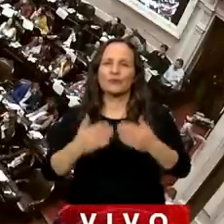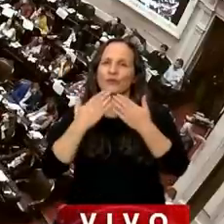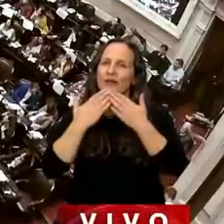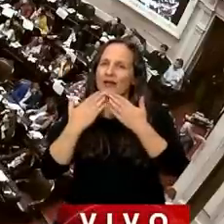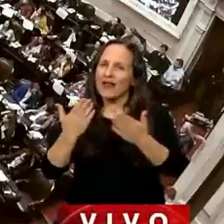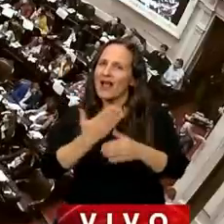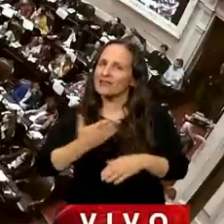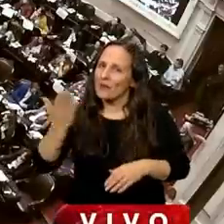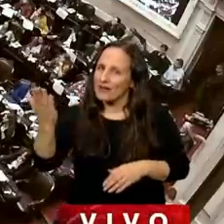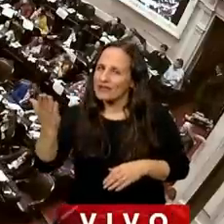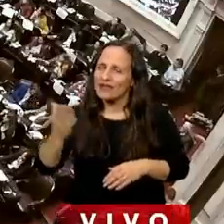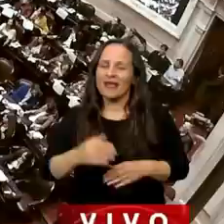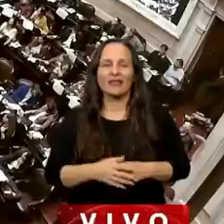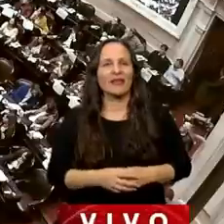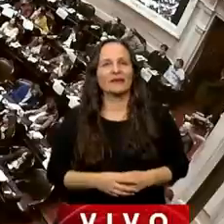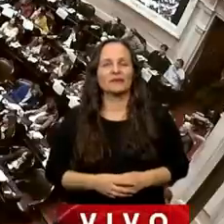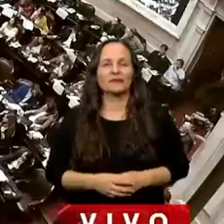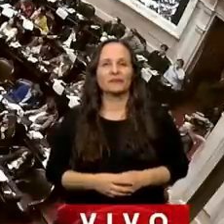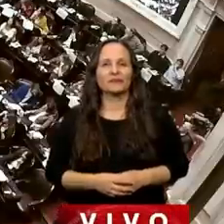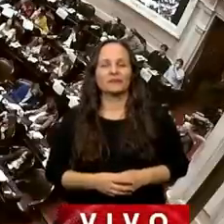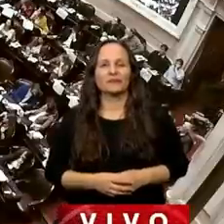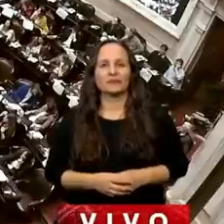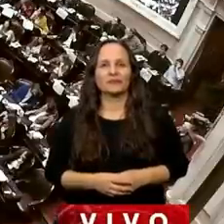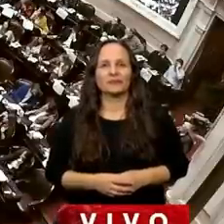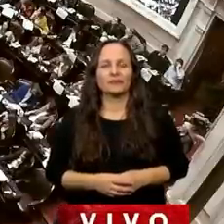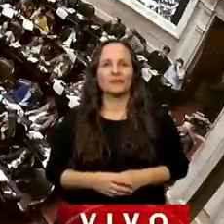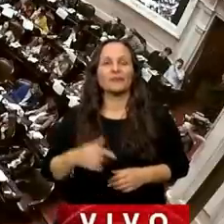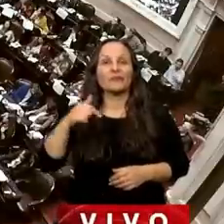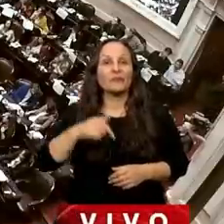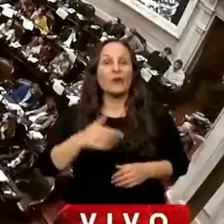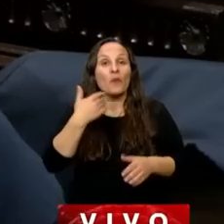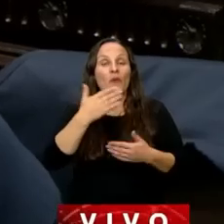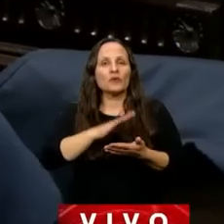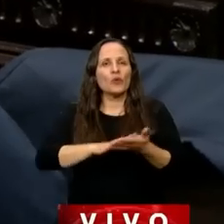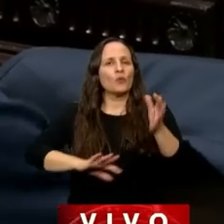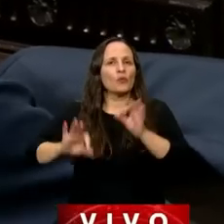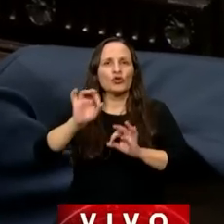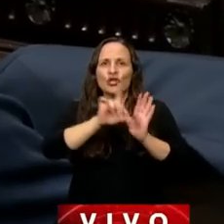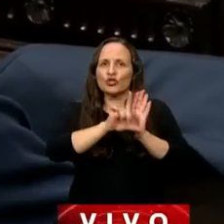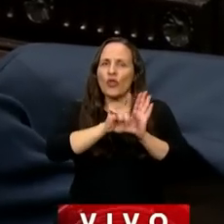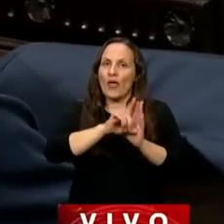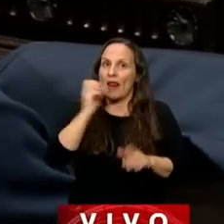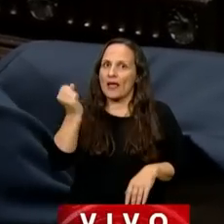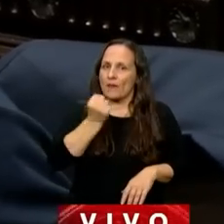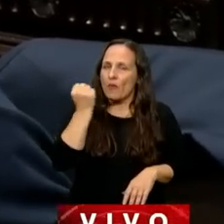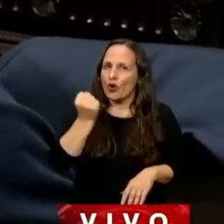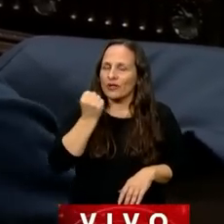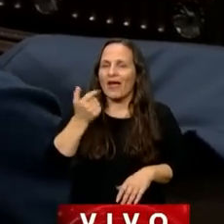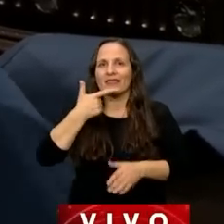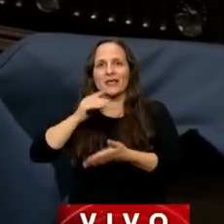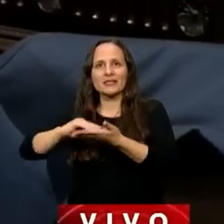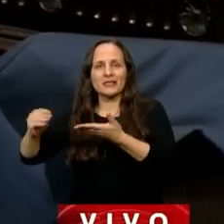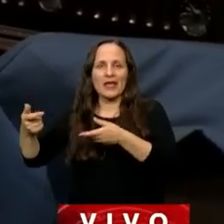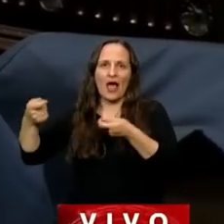Gracias, señora presidenta. Vamos a tratar un proyecto de ley importante que viene del